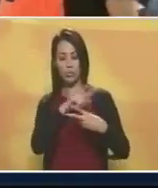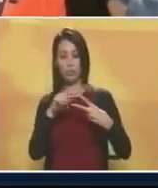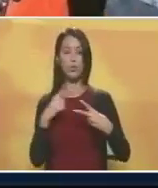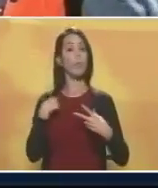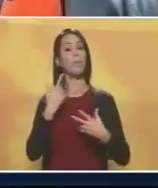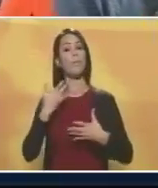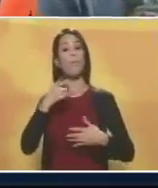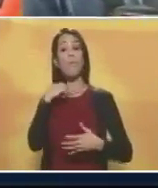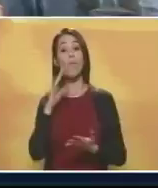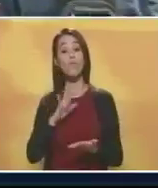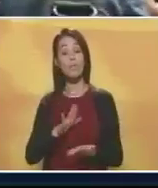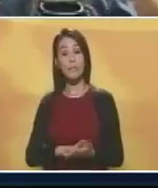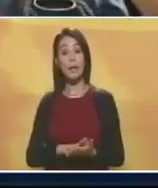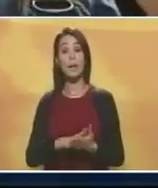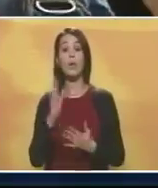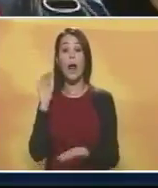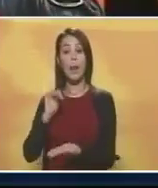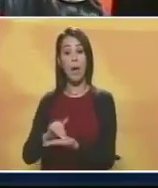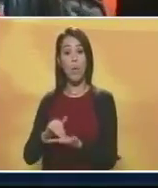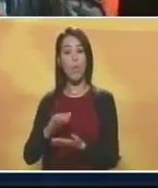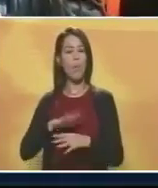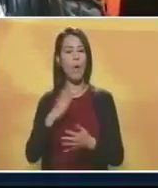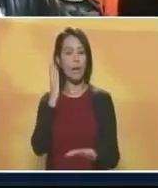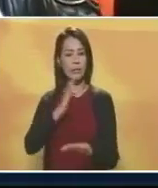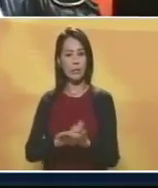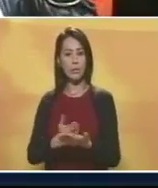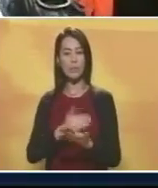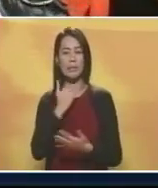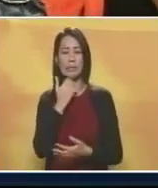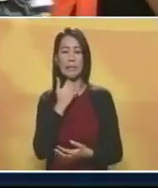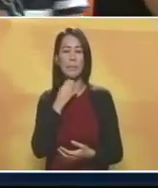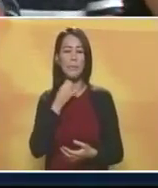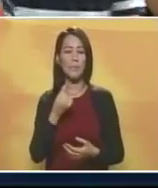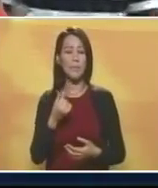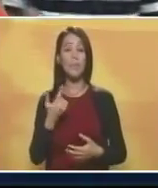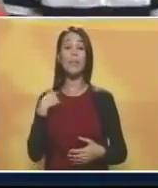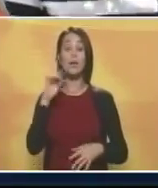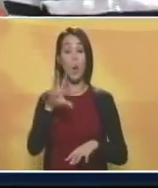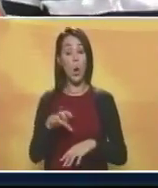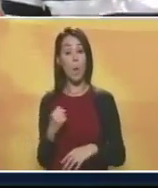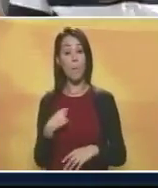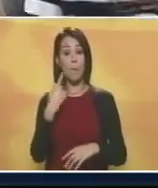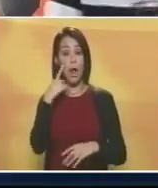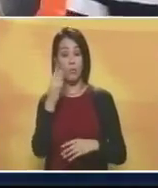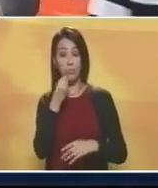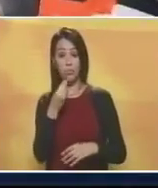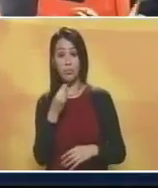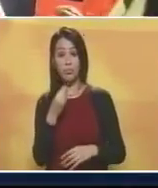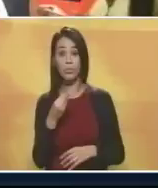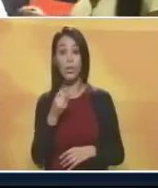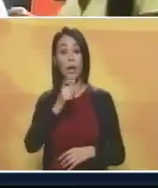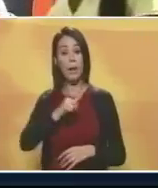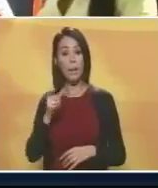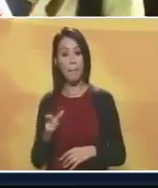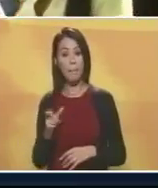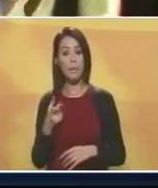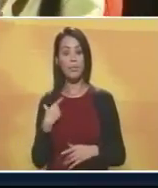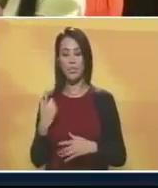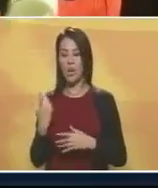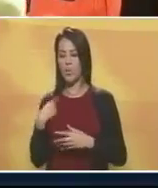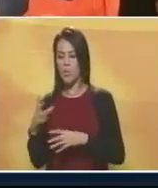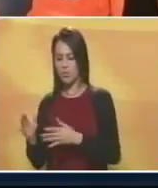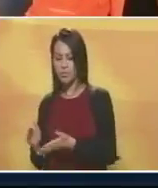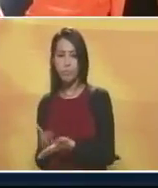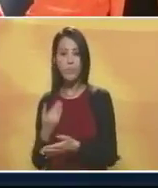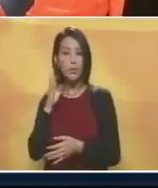por el consumo de yuca amarga. El parlamentario afirmó que ante la imposibilidad de comprar o conseguir alimentos, las personas recogen restos de